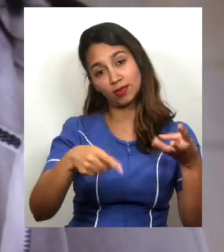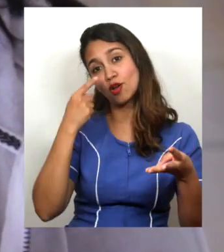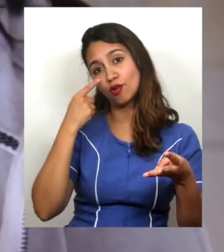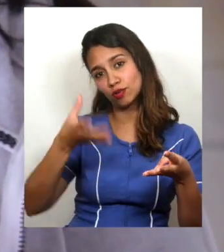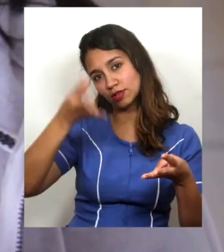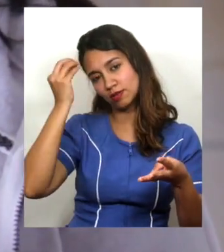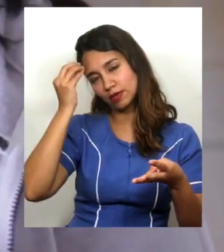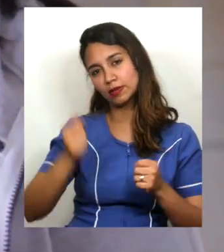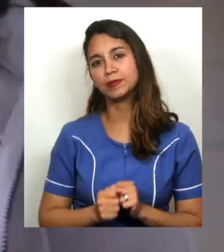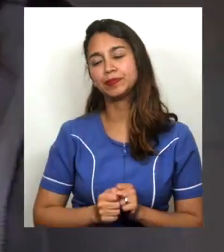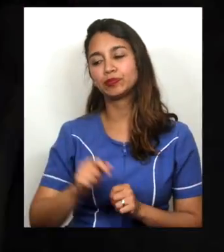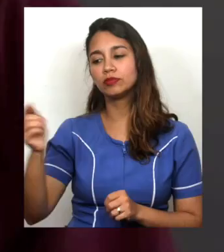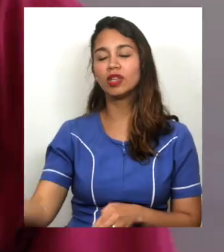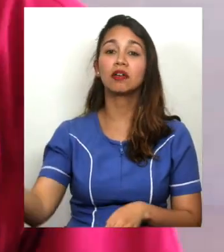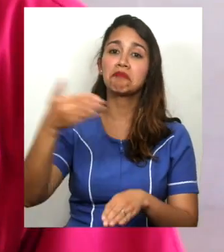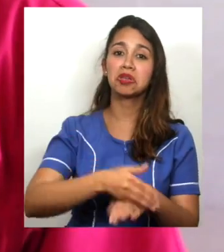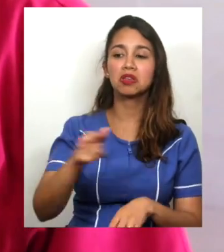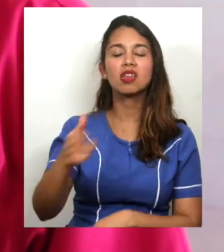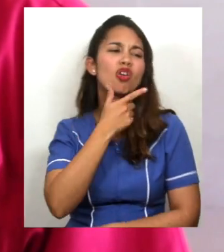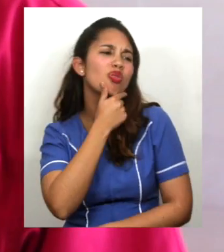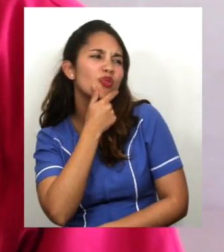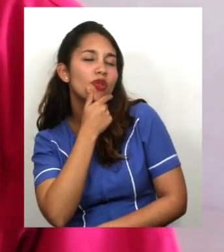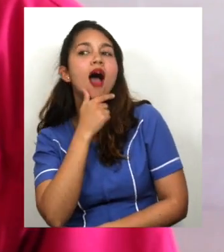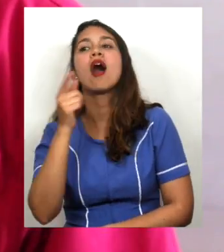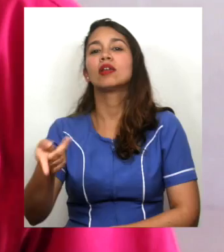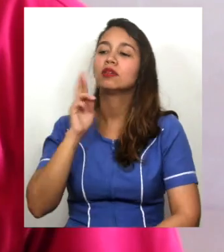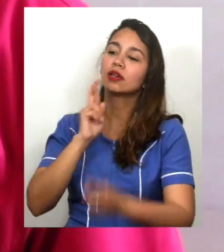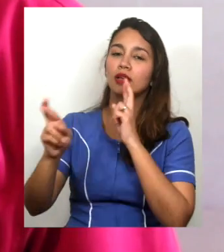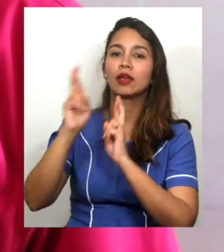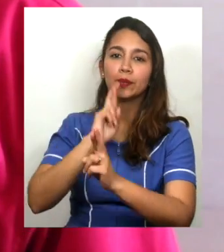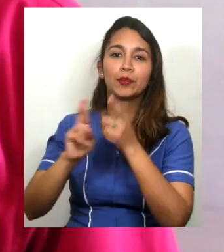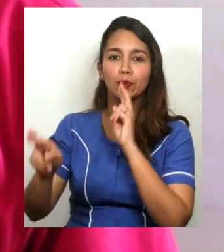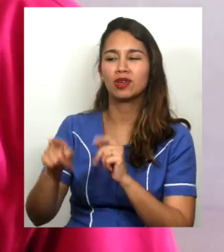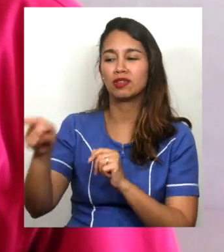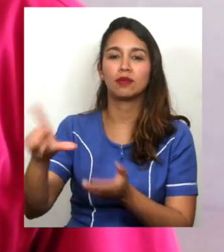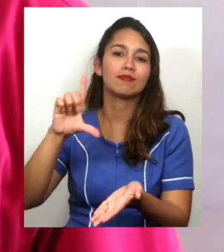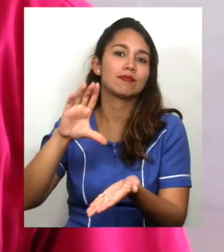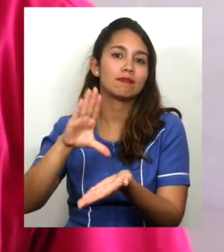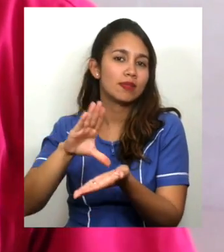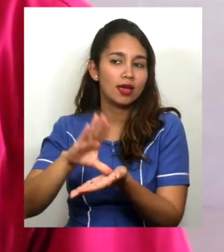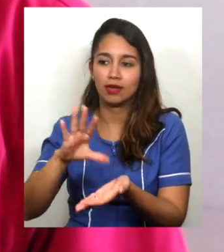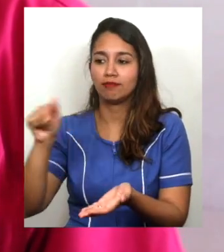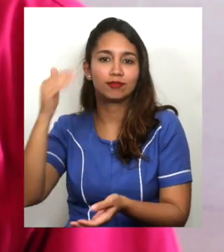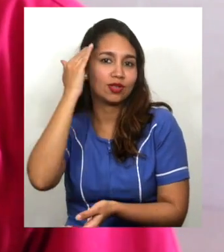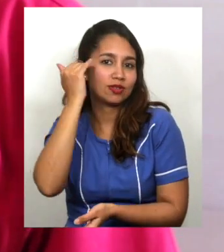también sus prestaciones. Pudieron resolver sus dudas, entonces eso a